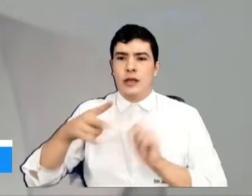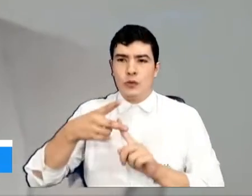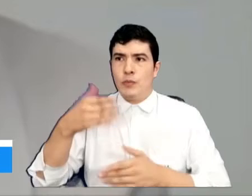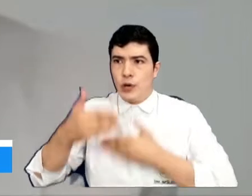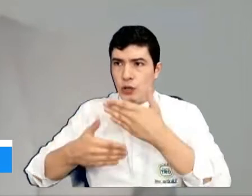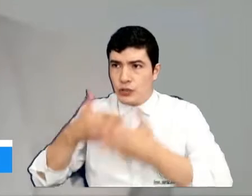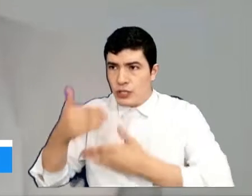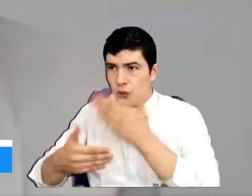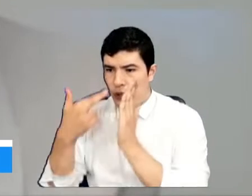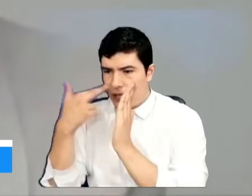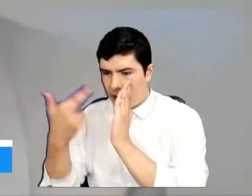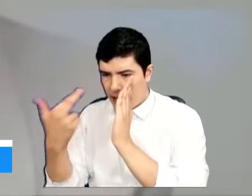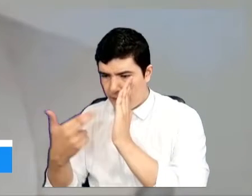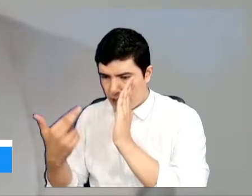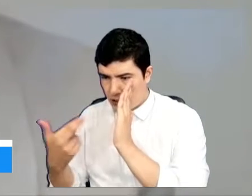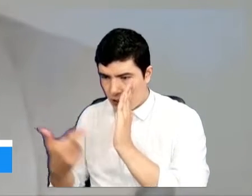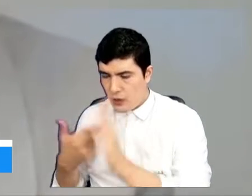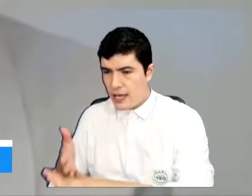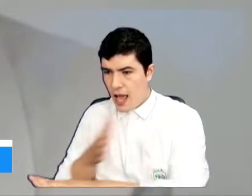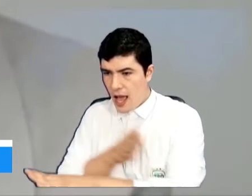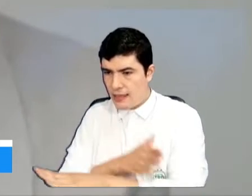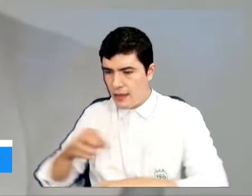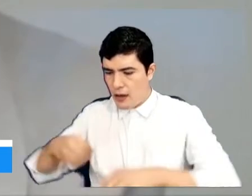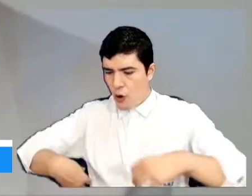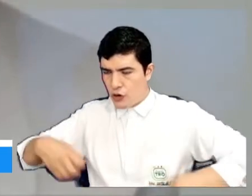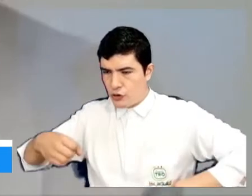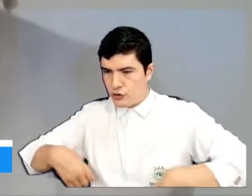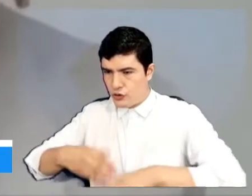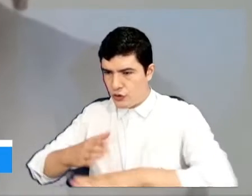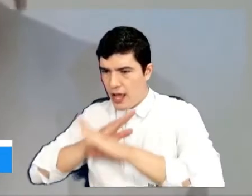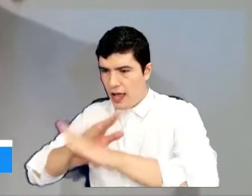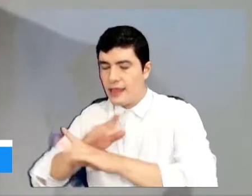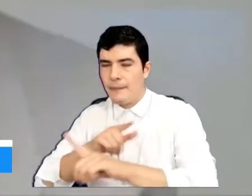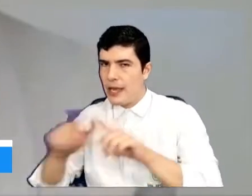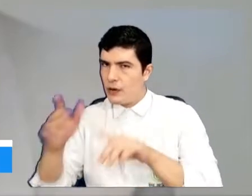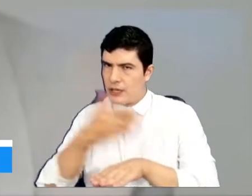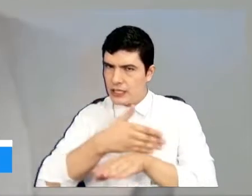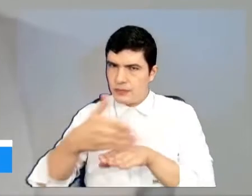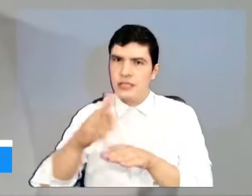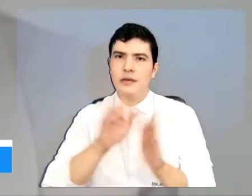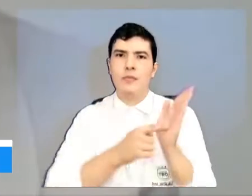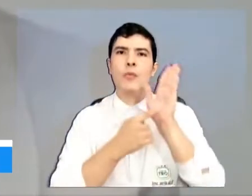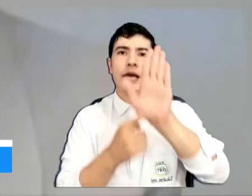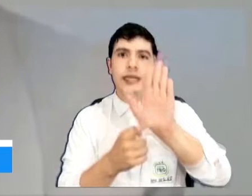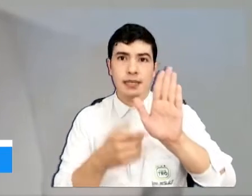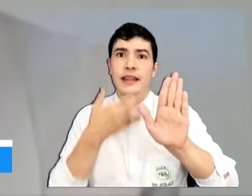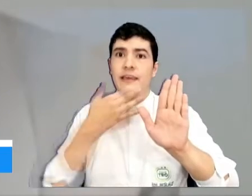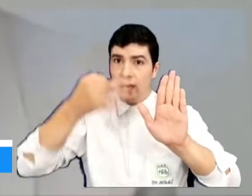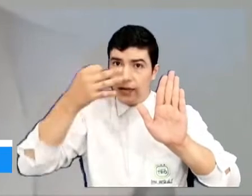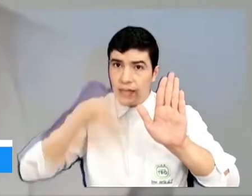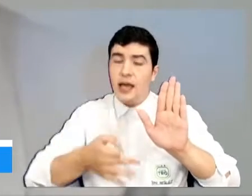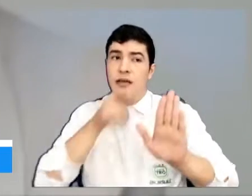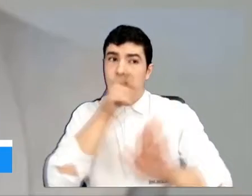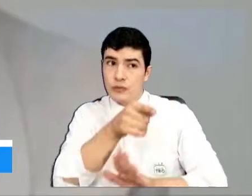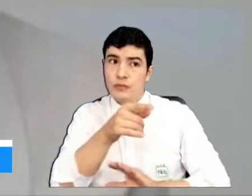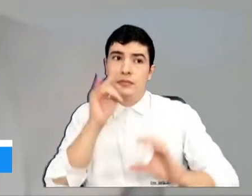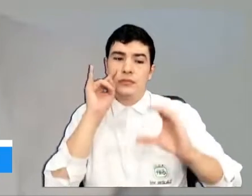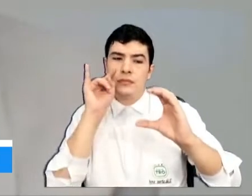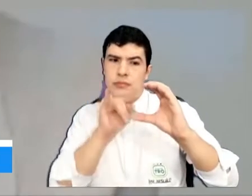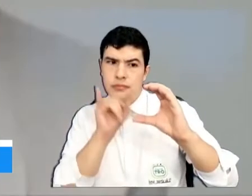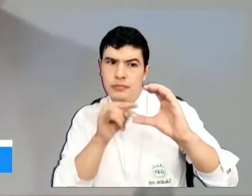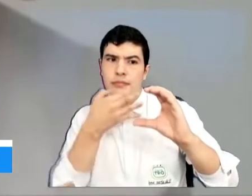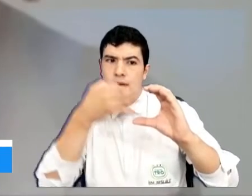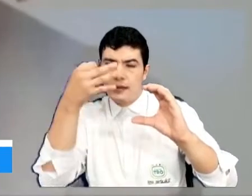Contraloría está adelantando los procesos respectivos frente al tema. Pero eso es gracias a las denuncias y gracias al control preventivo